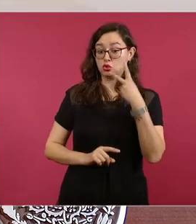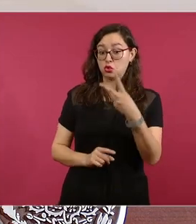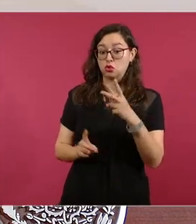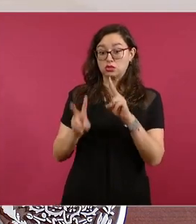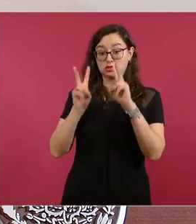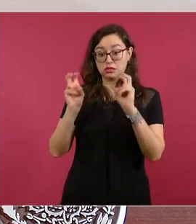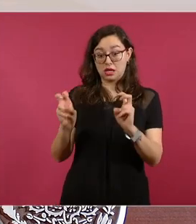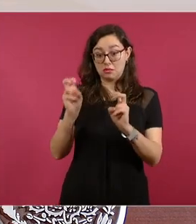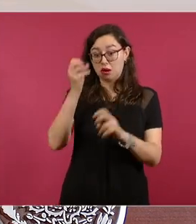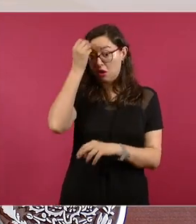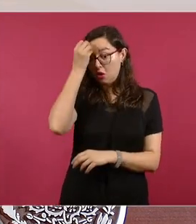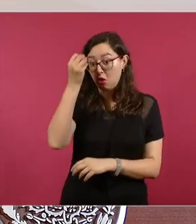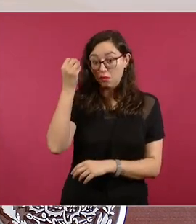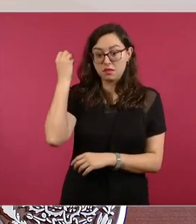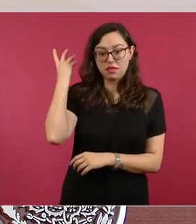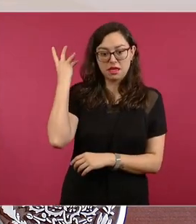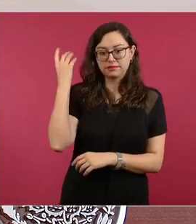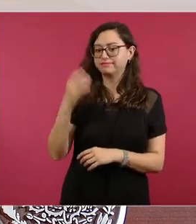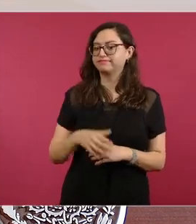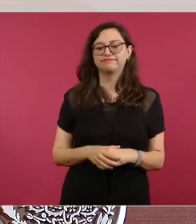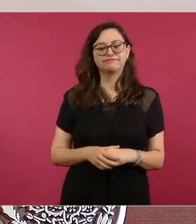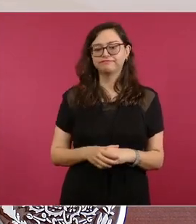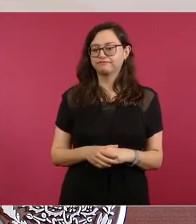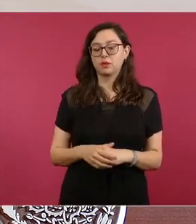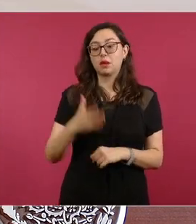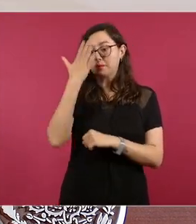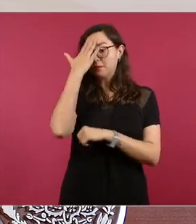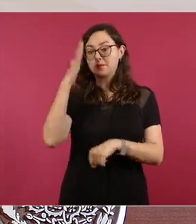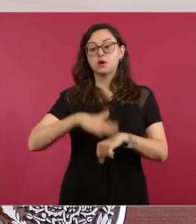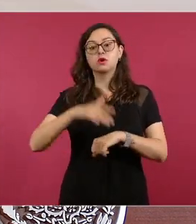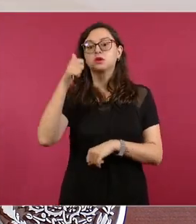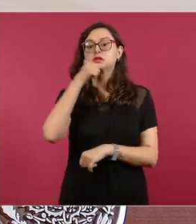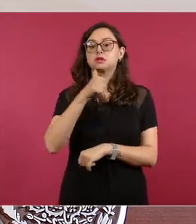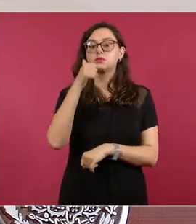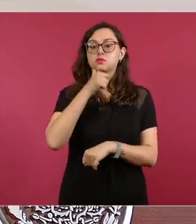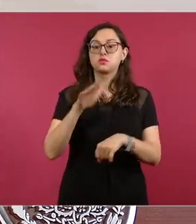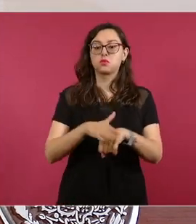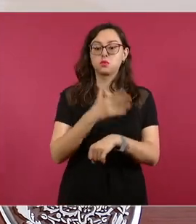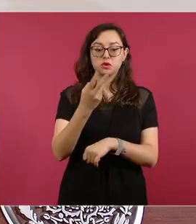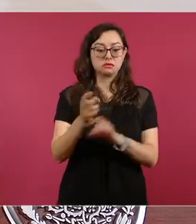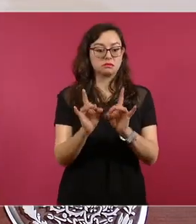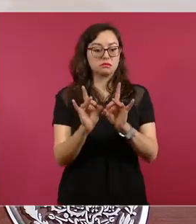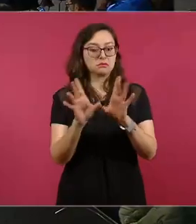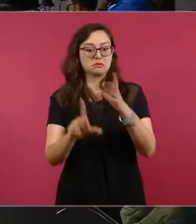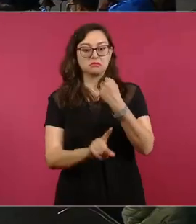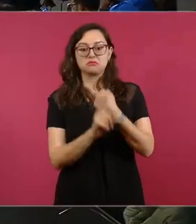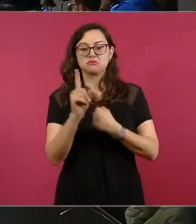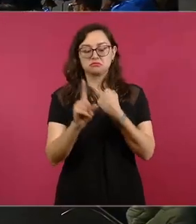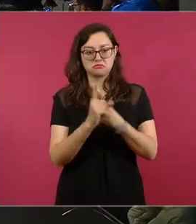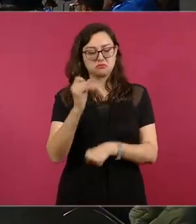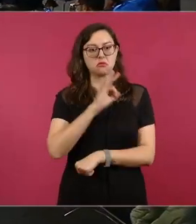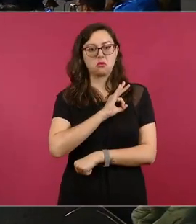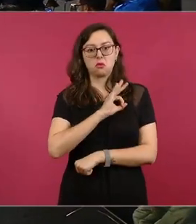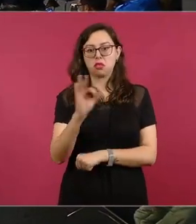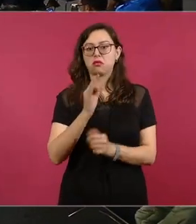Por eso salimos adelante frente a cualquier calamidad. Entonces,